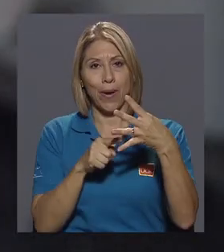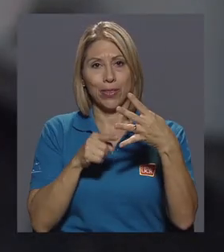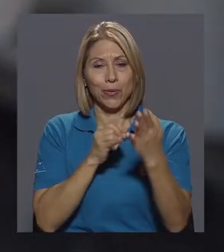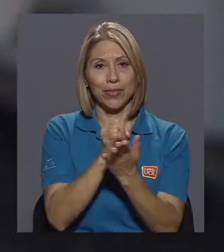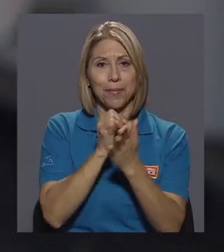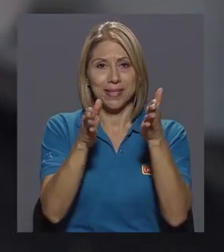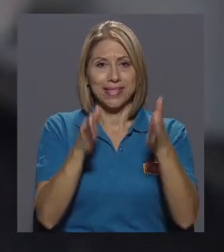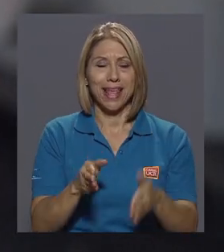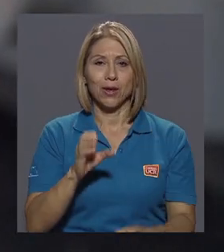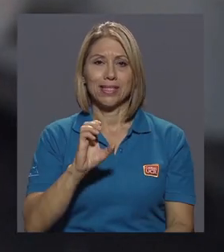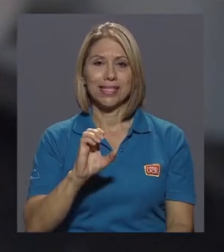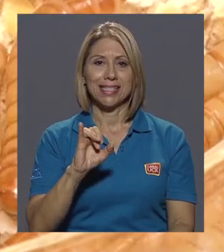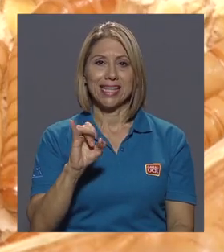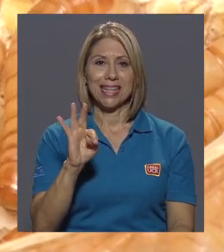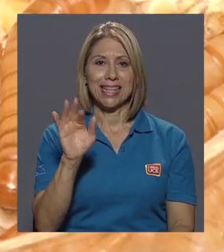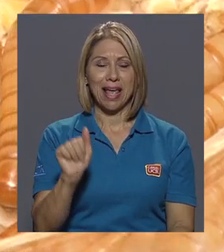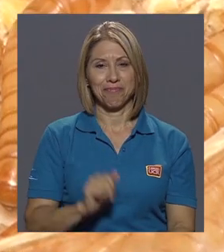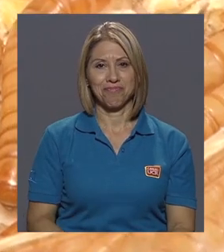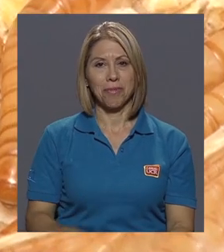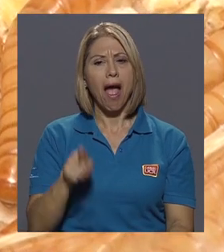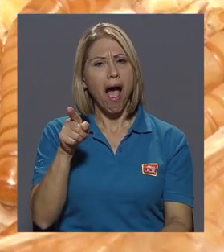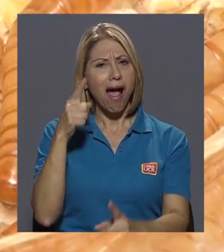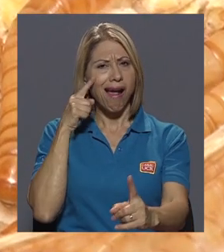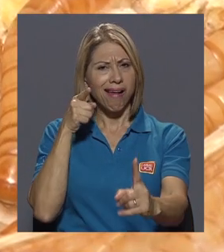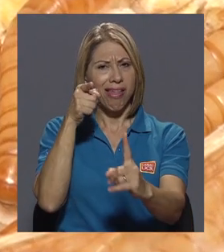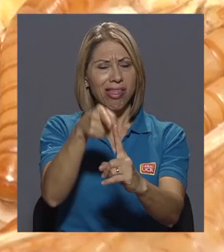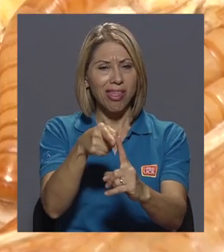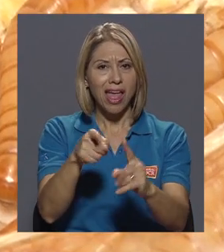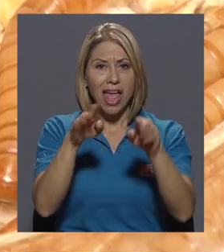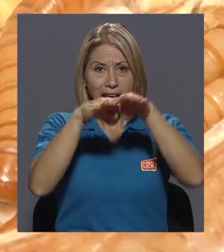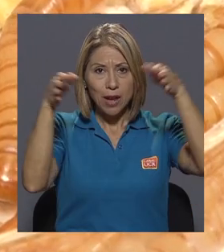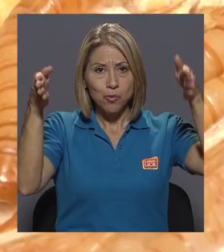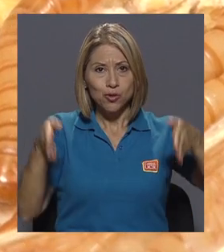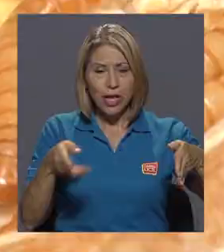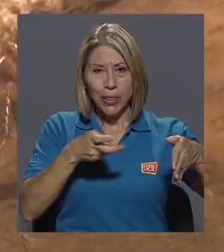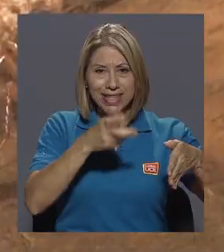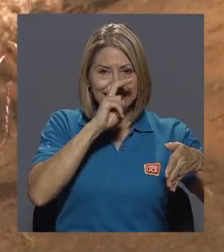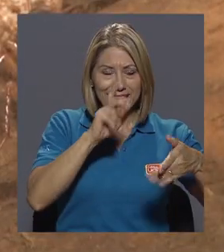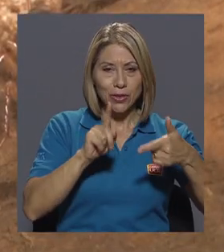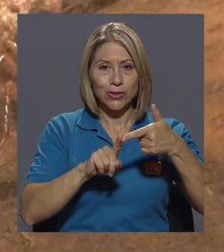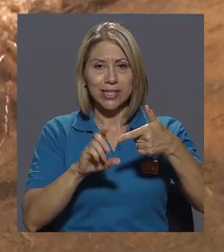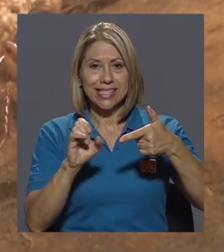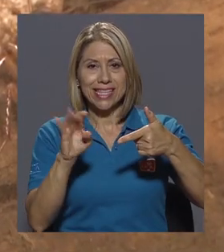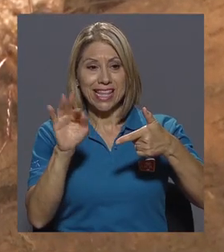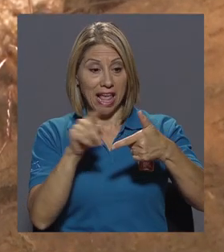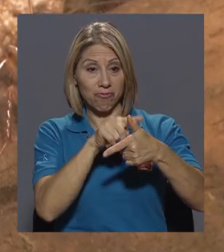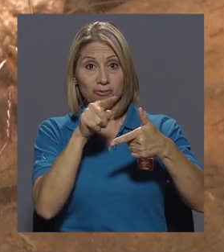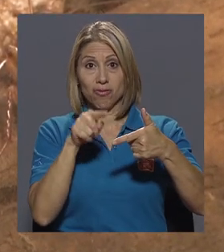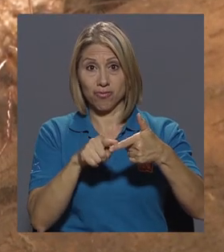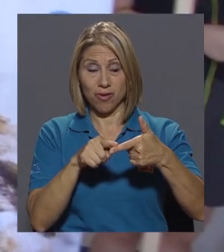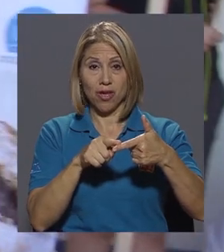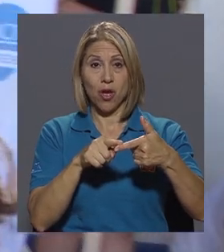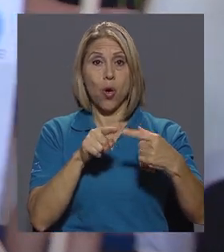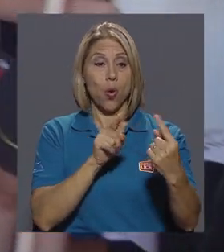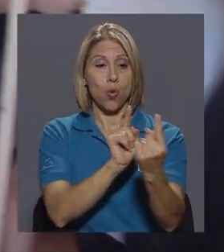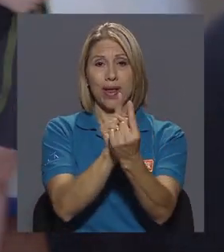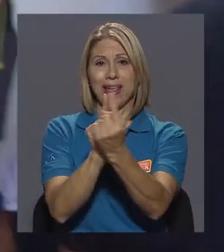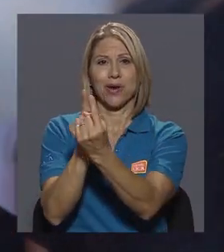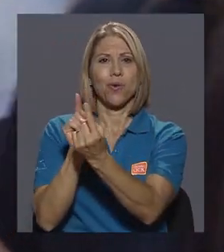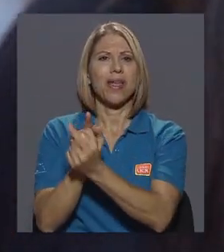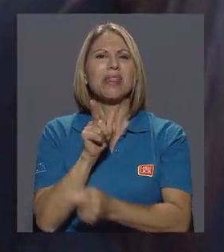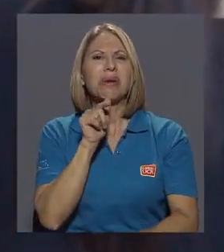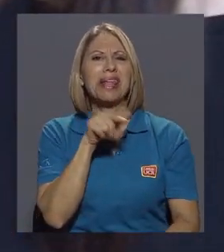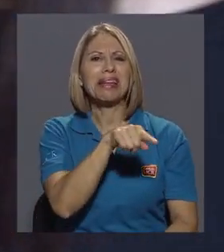investigadores del CITA. Con miras en eso, el Museo de Insectos y el CITA propiciaron un encuentro entre